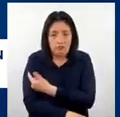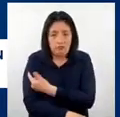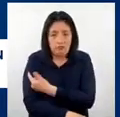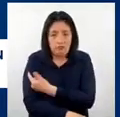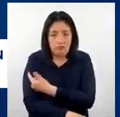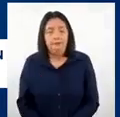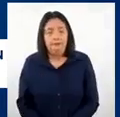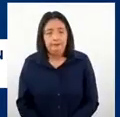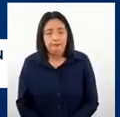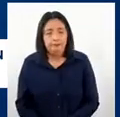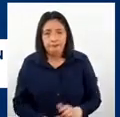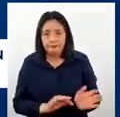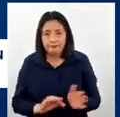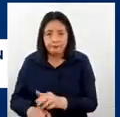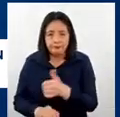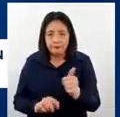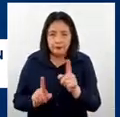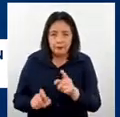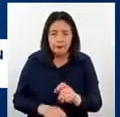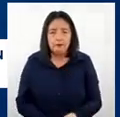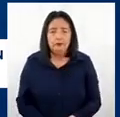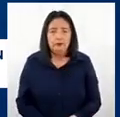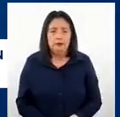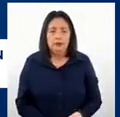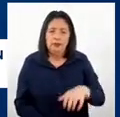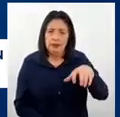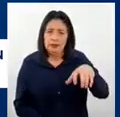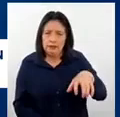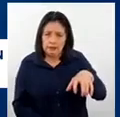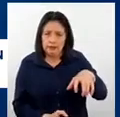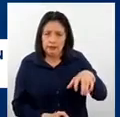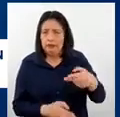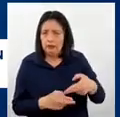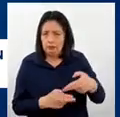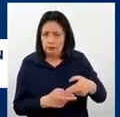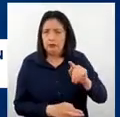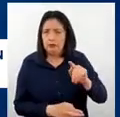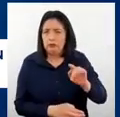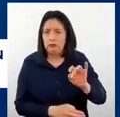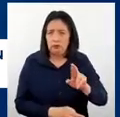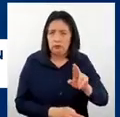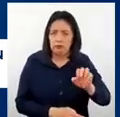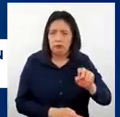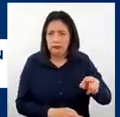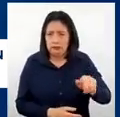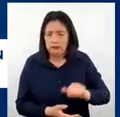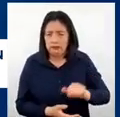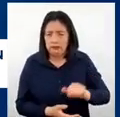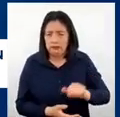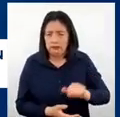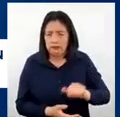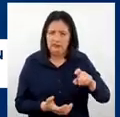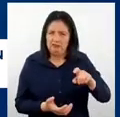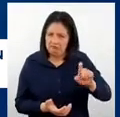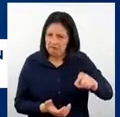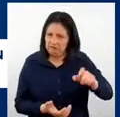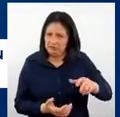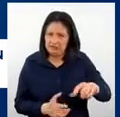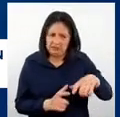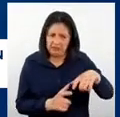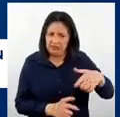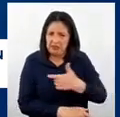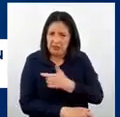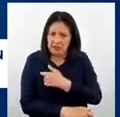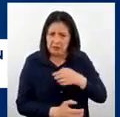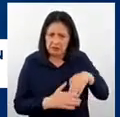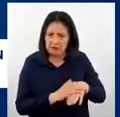Ujú. Acá hay otra consulta. El Turing exige carnet de vacunación en sus sedes, es decir, sin él